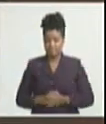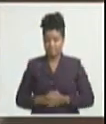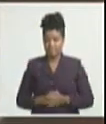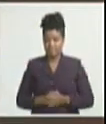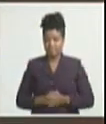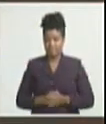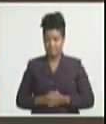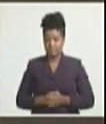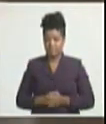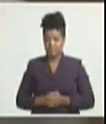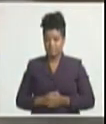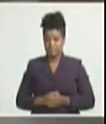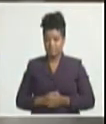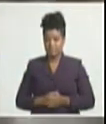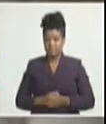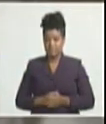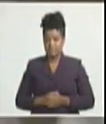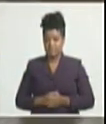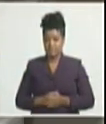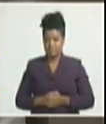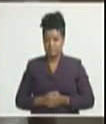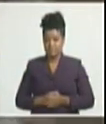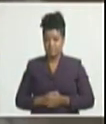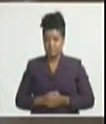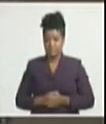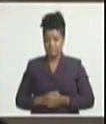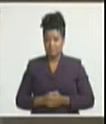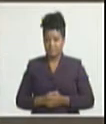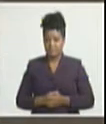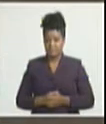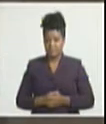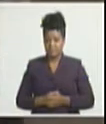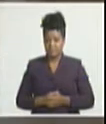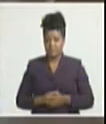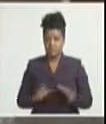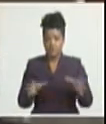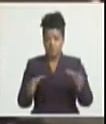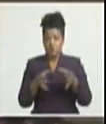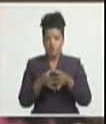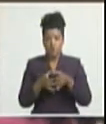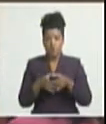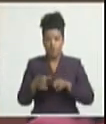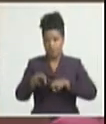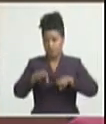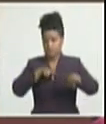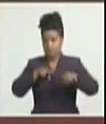Es en el GAE, Grupo Administración de Empresas.